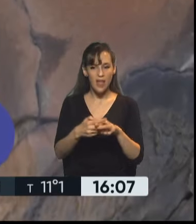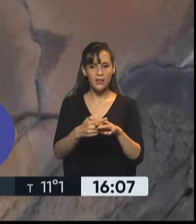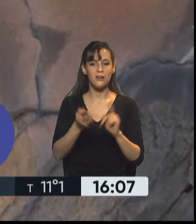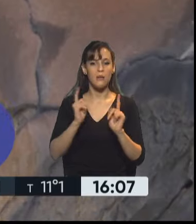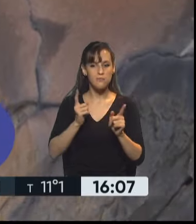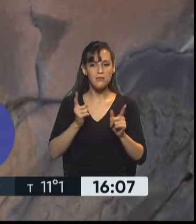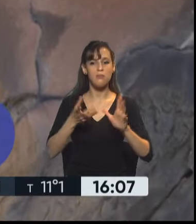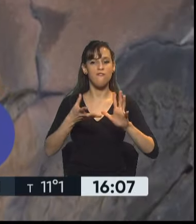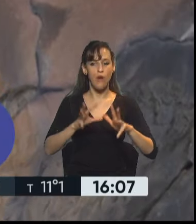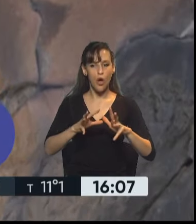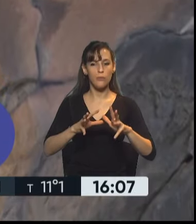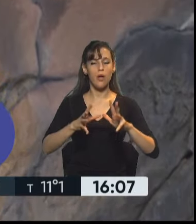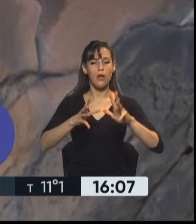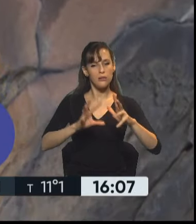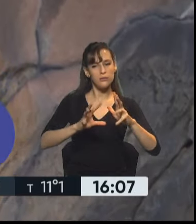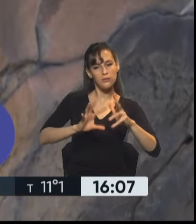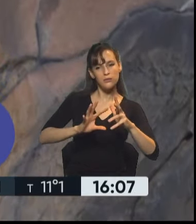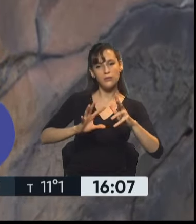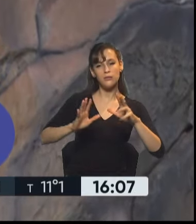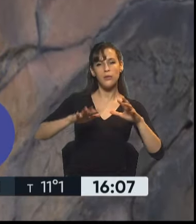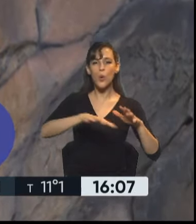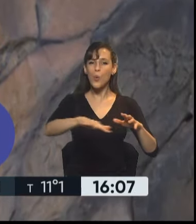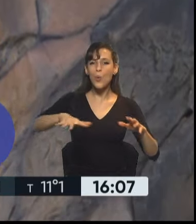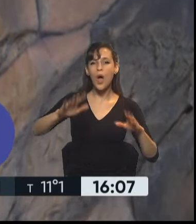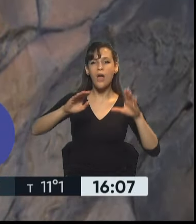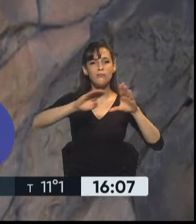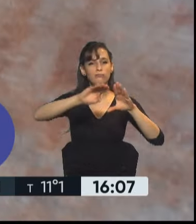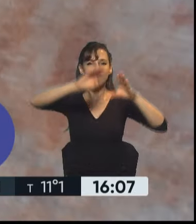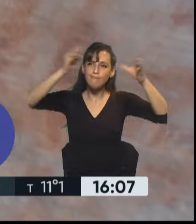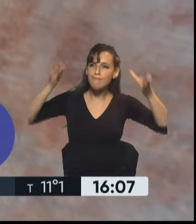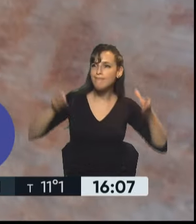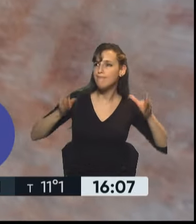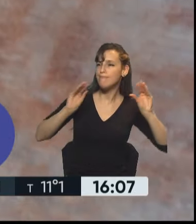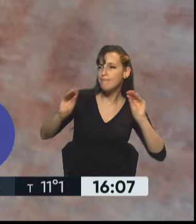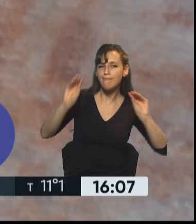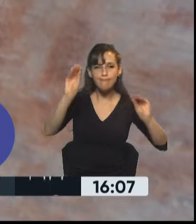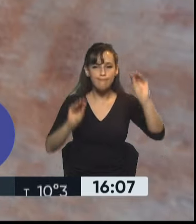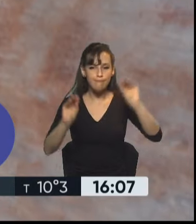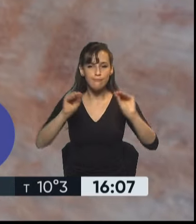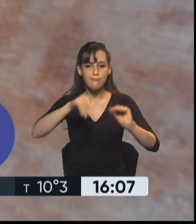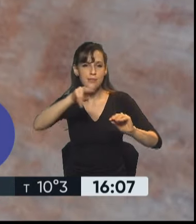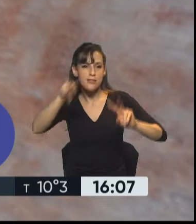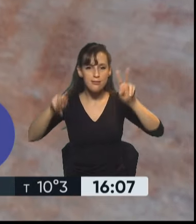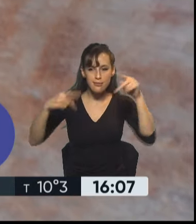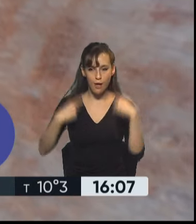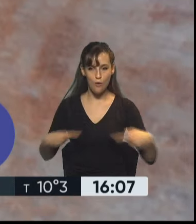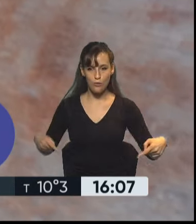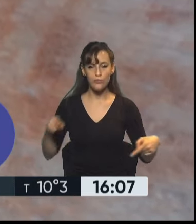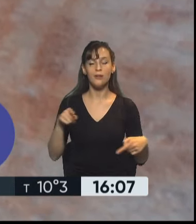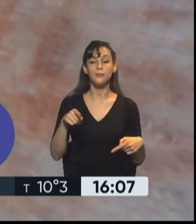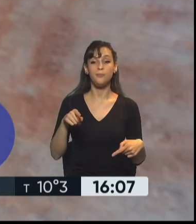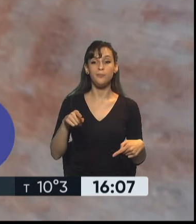reelaborando, resignificando el espacio y señalizando a lo largo de miles de años. O sea que es algo